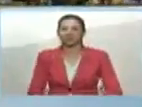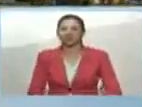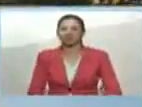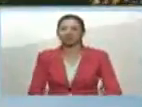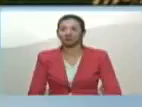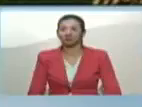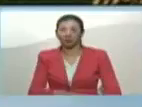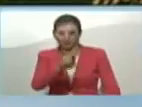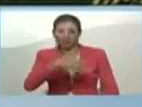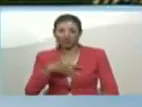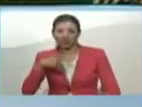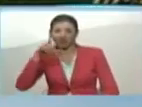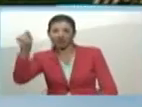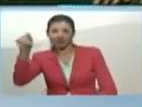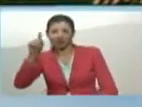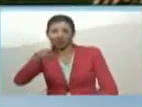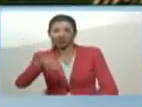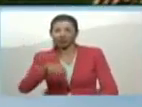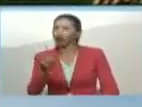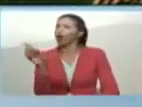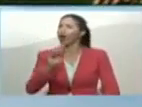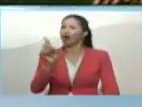¿Ustedes también se quieren ir?